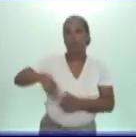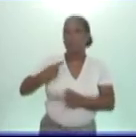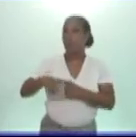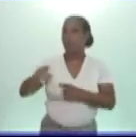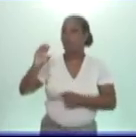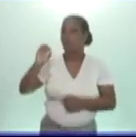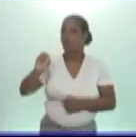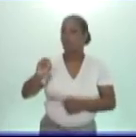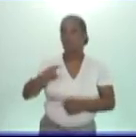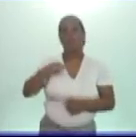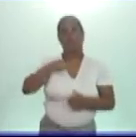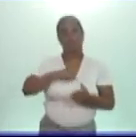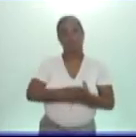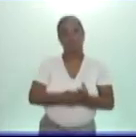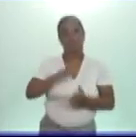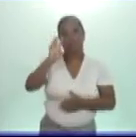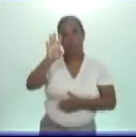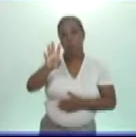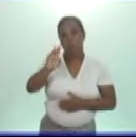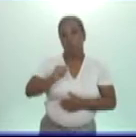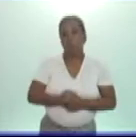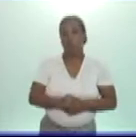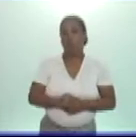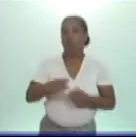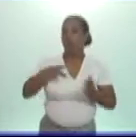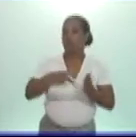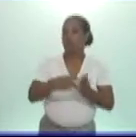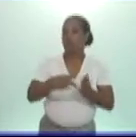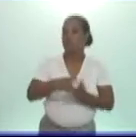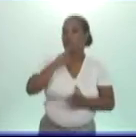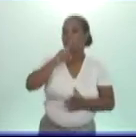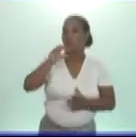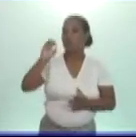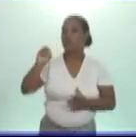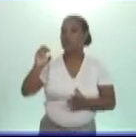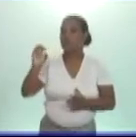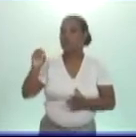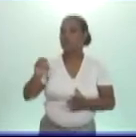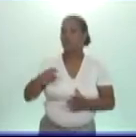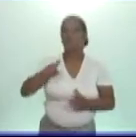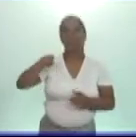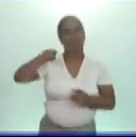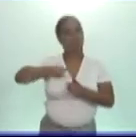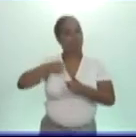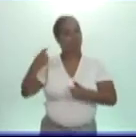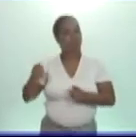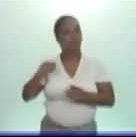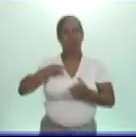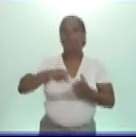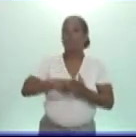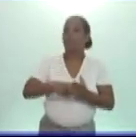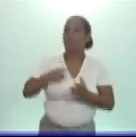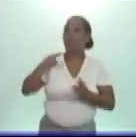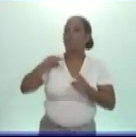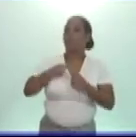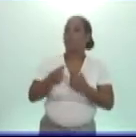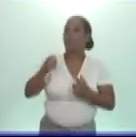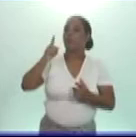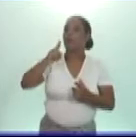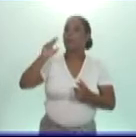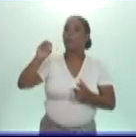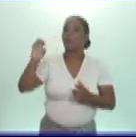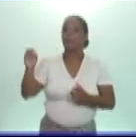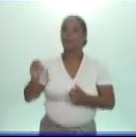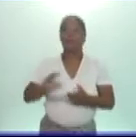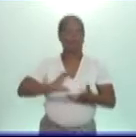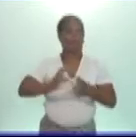aquí divido por 100 y aquí divido por 1000. Es decir, que la manera en que estamos usando la tabla nos